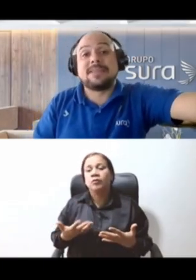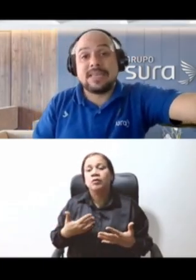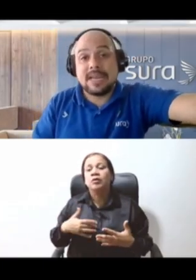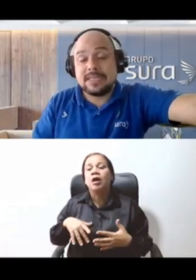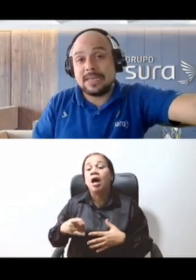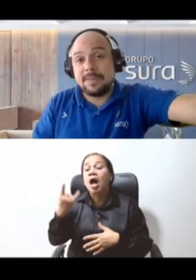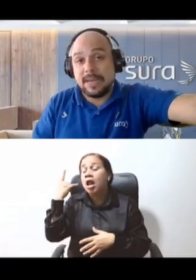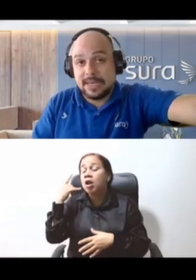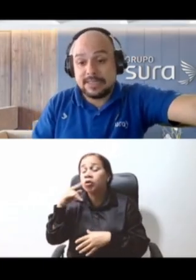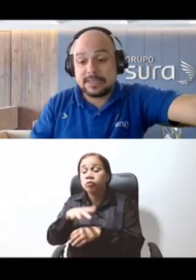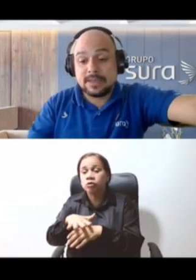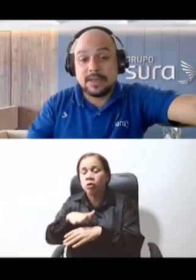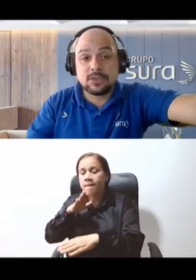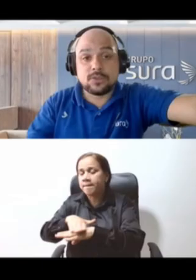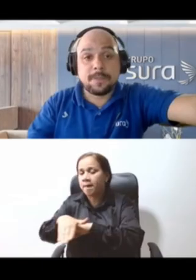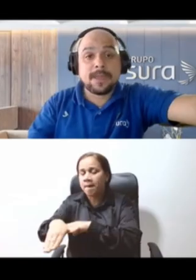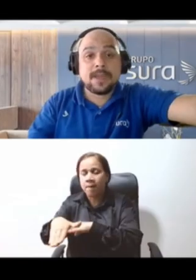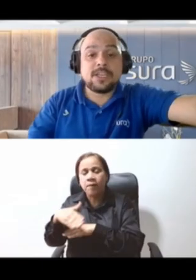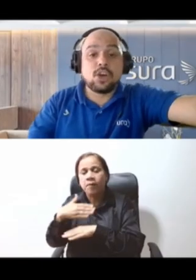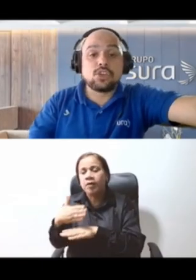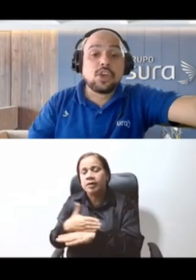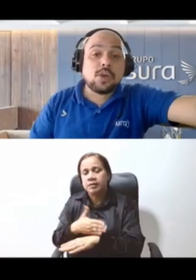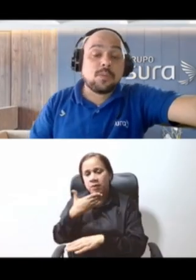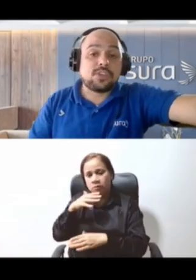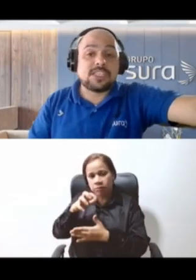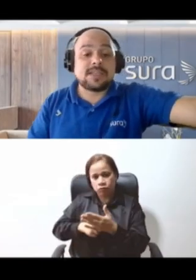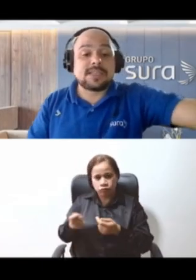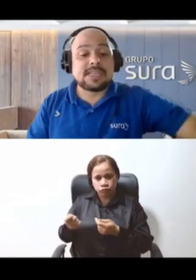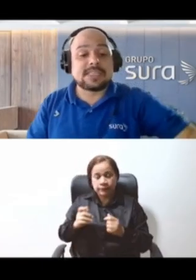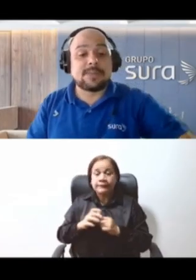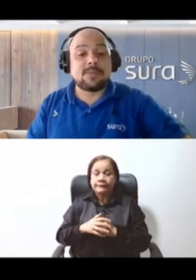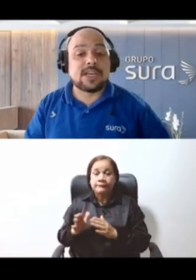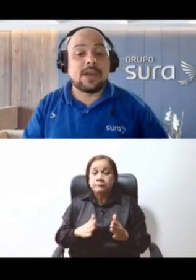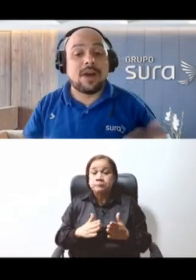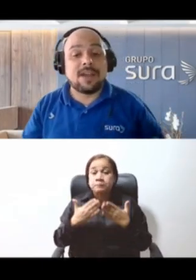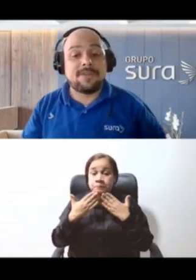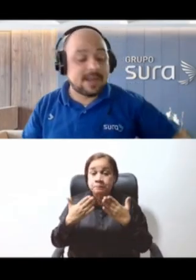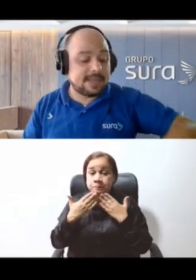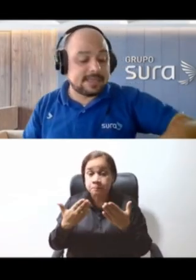para que se materialicen emergencias. ¿Listo? Chicos, muchísimas gracias. Hemos llegado al final.